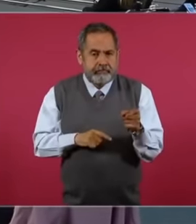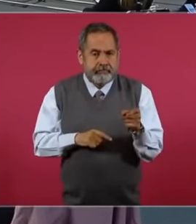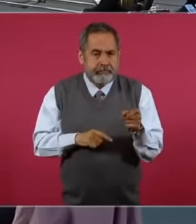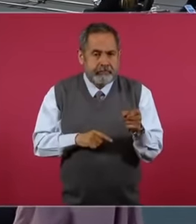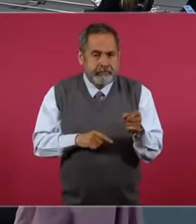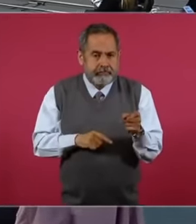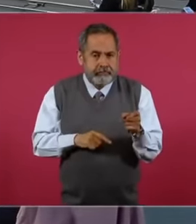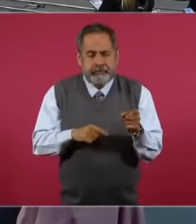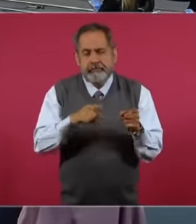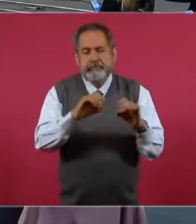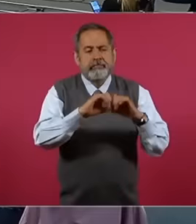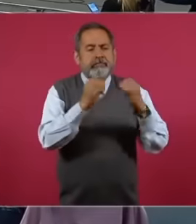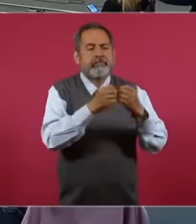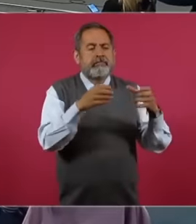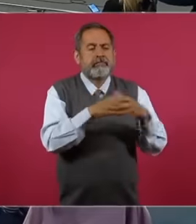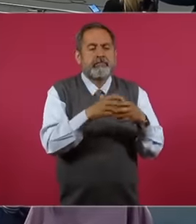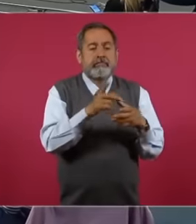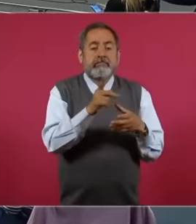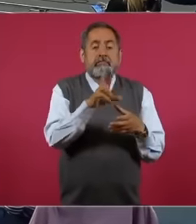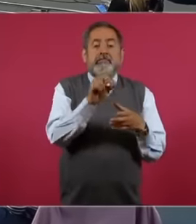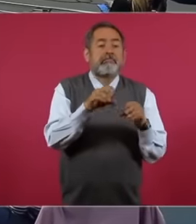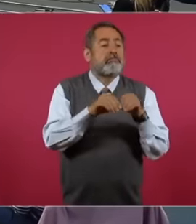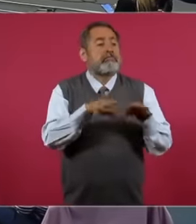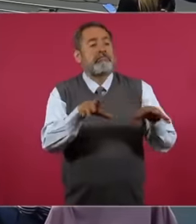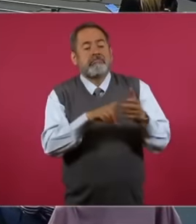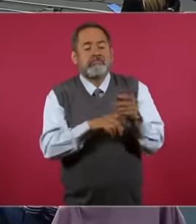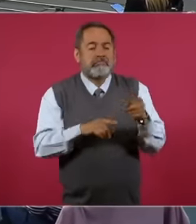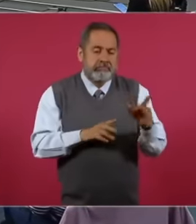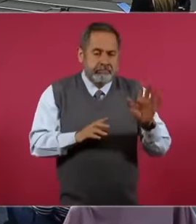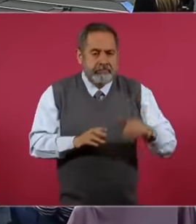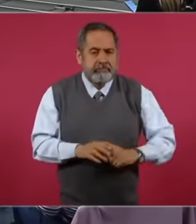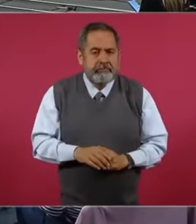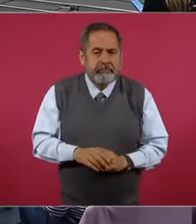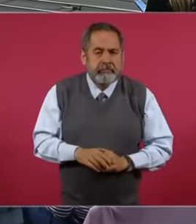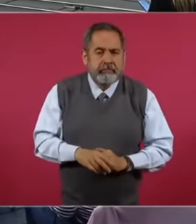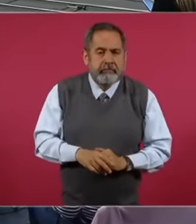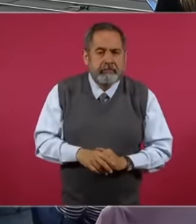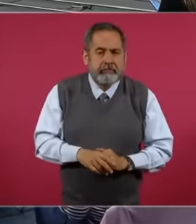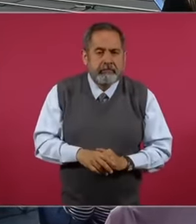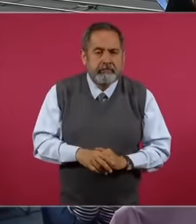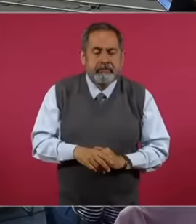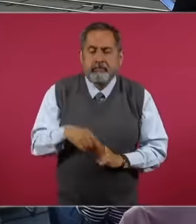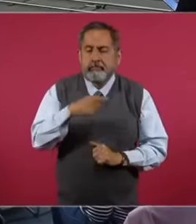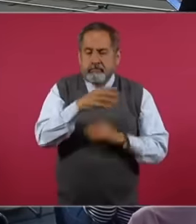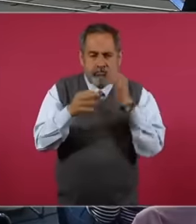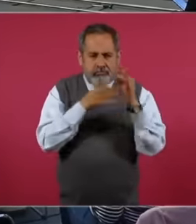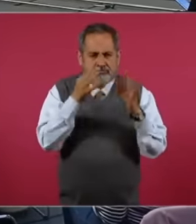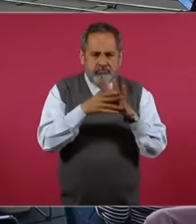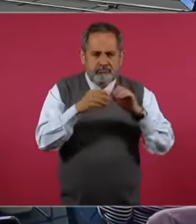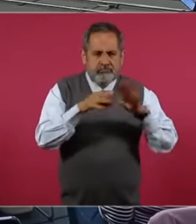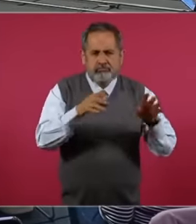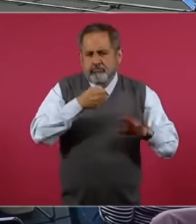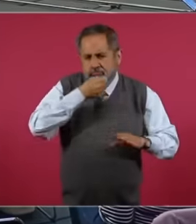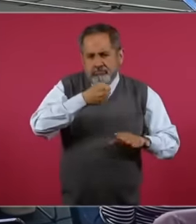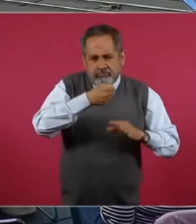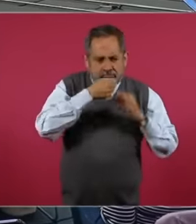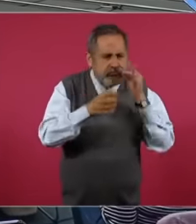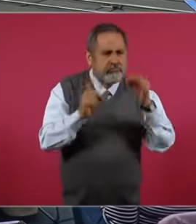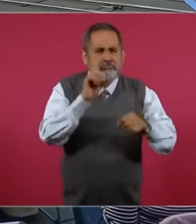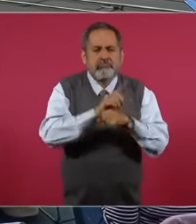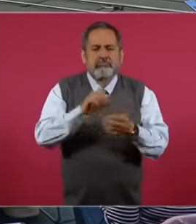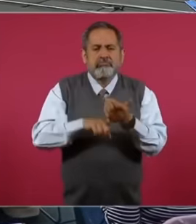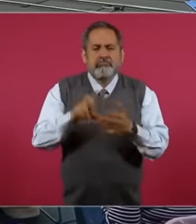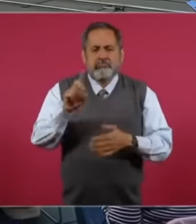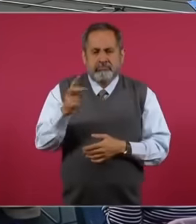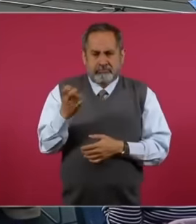de esta organización ProPublica, que bueno, pues hizo su reportaje el 30 de enero